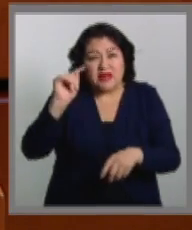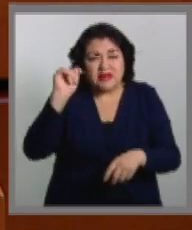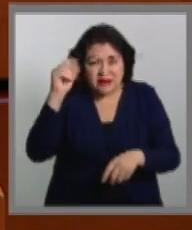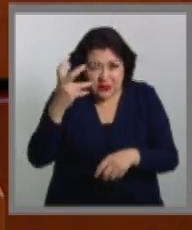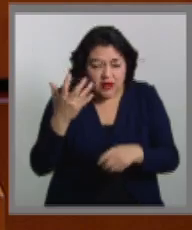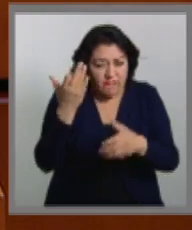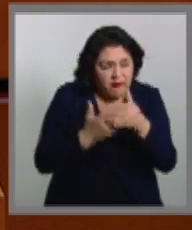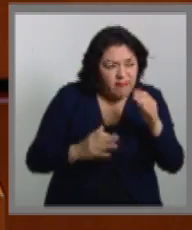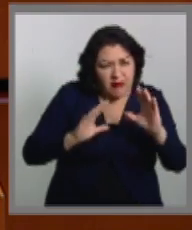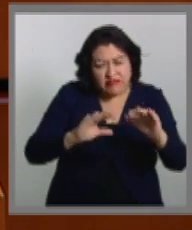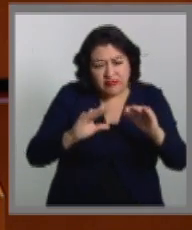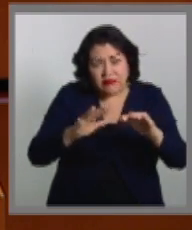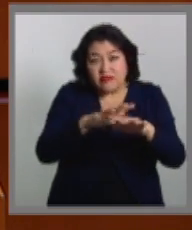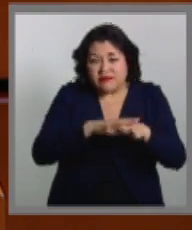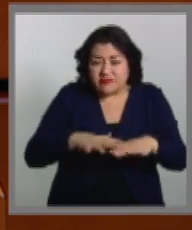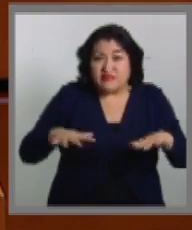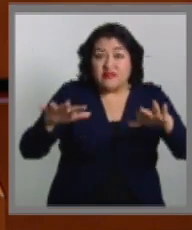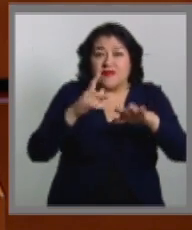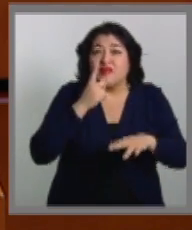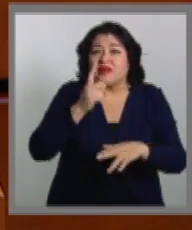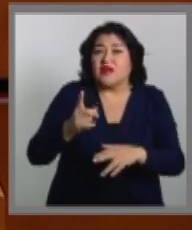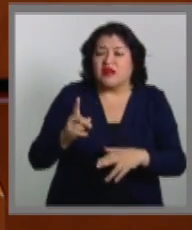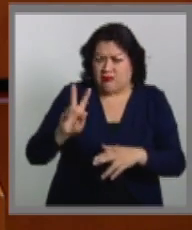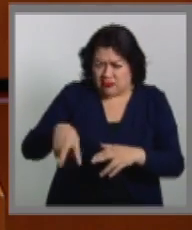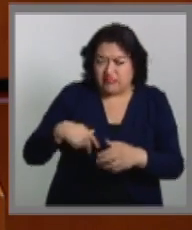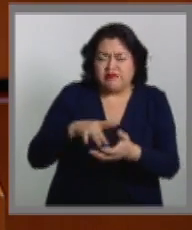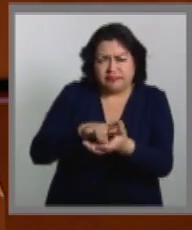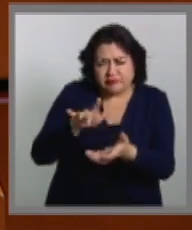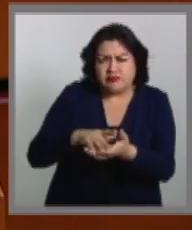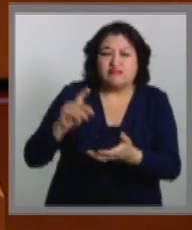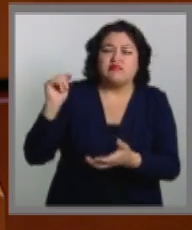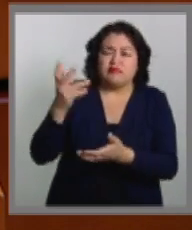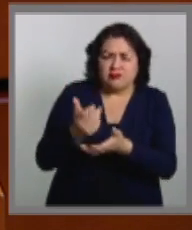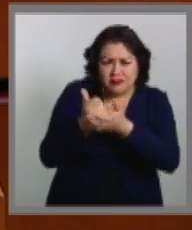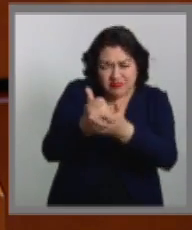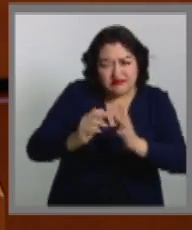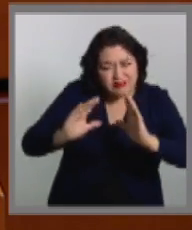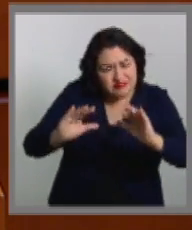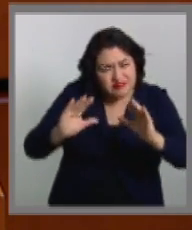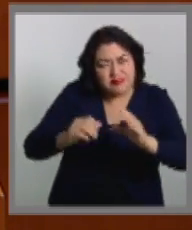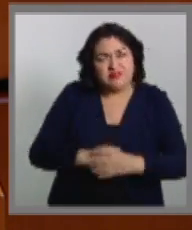se les había ofrecido apoyo con tecnología. Ante esta